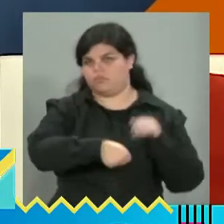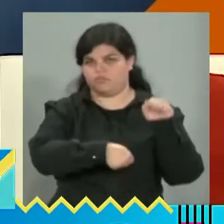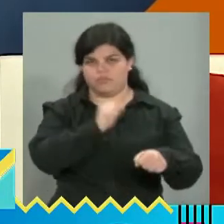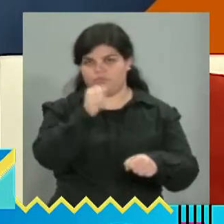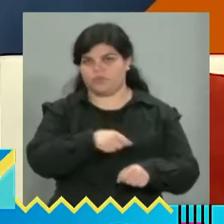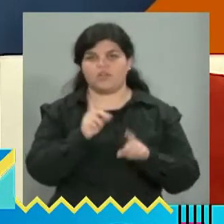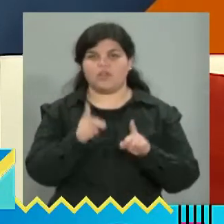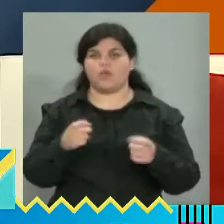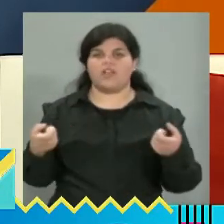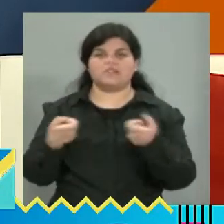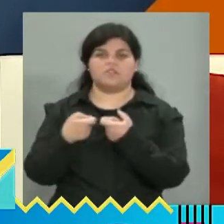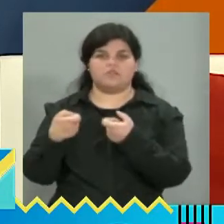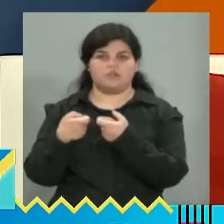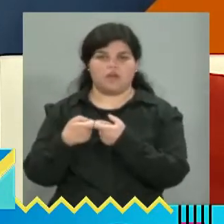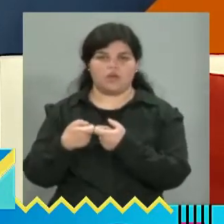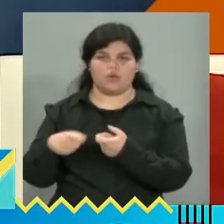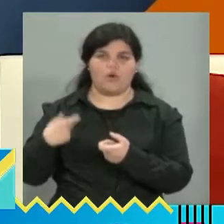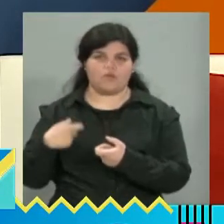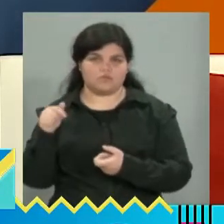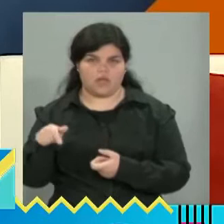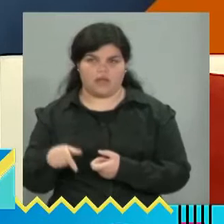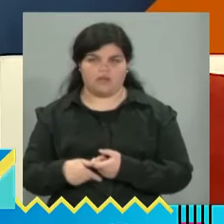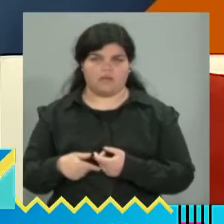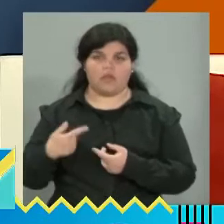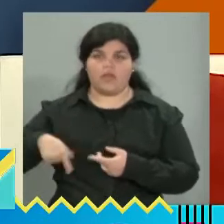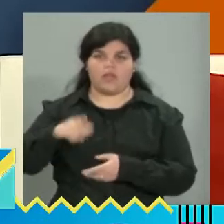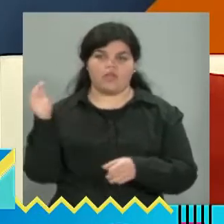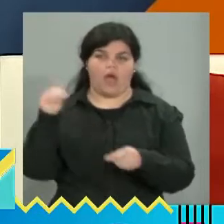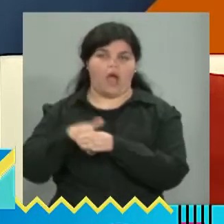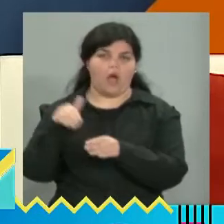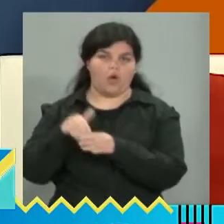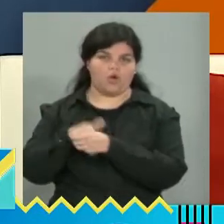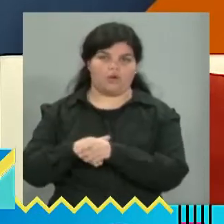sociales sindicales. O sea, todo lo que pueden ahorrar en salud lo ahorran.